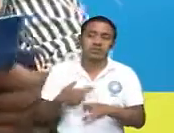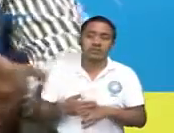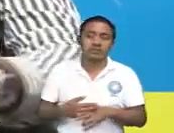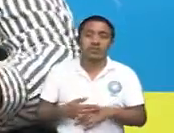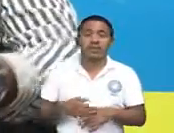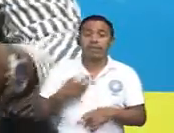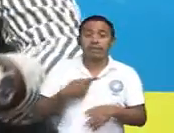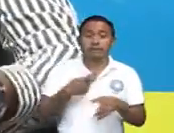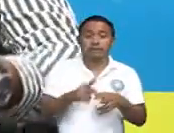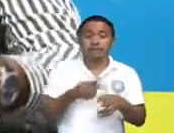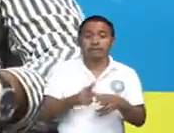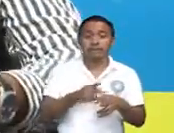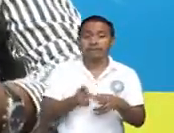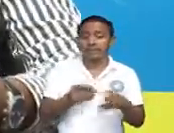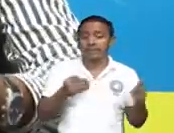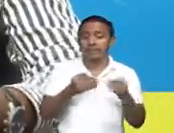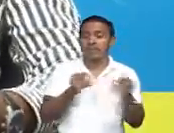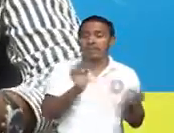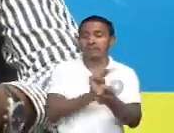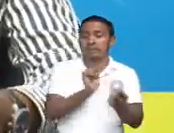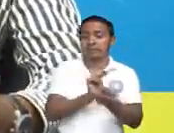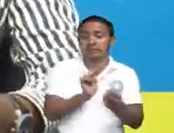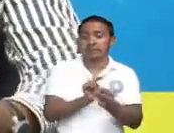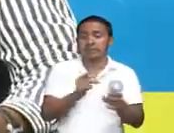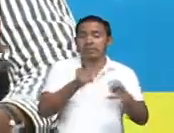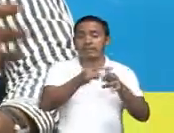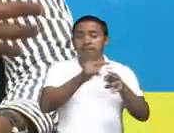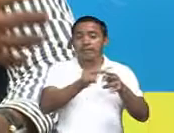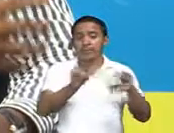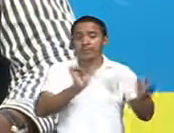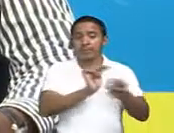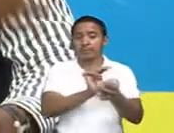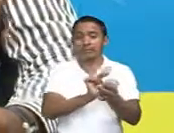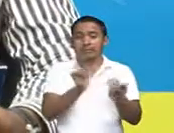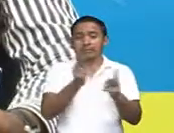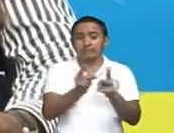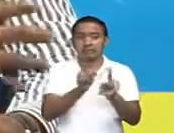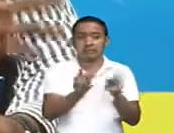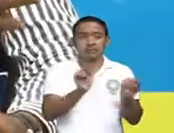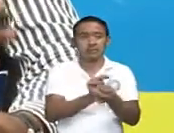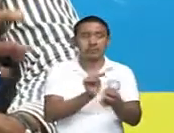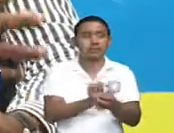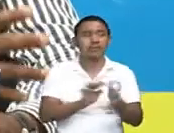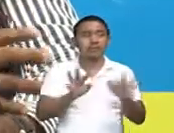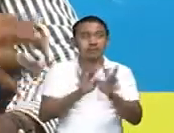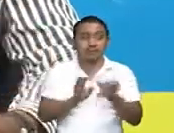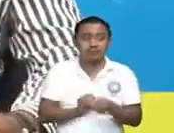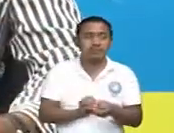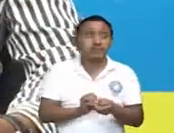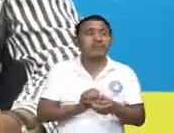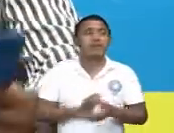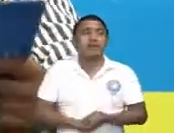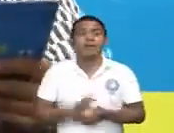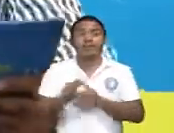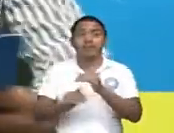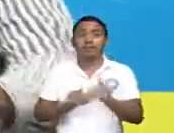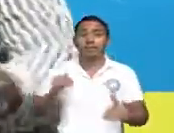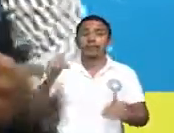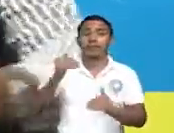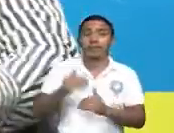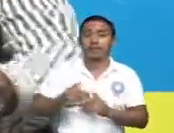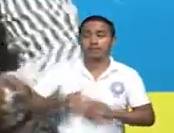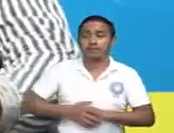que se relacionan puede entre el primo lejano y conozco pues de caso de que los niños productos de ese